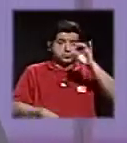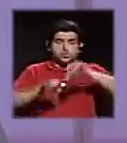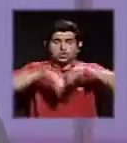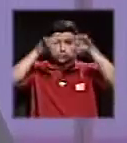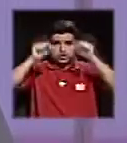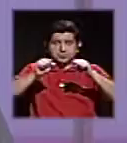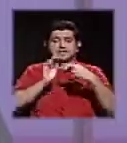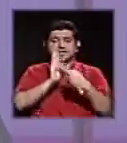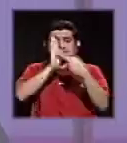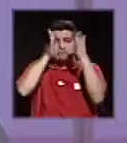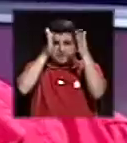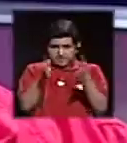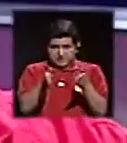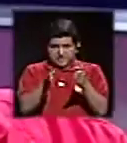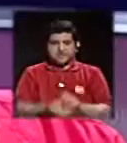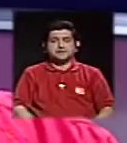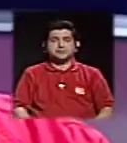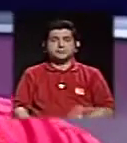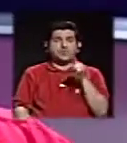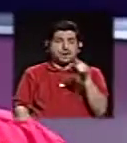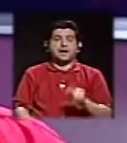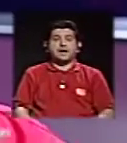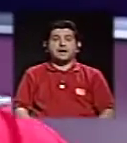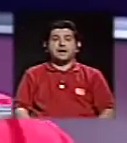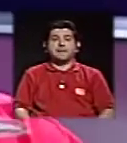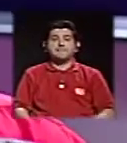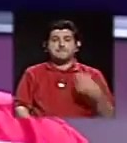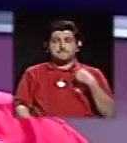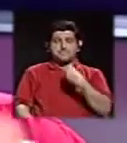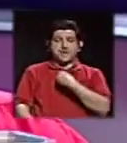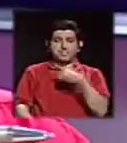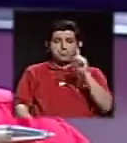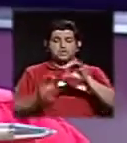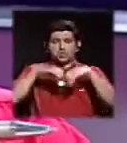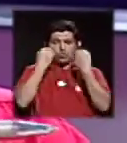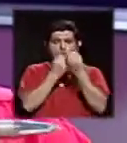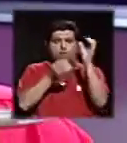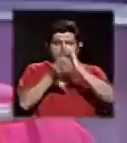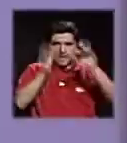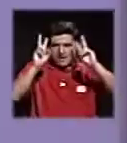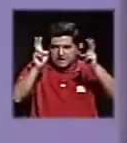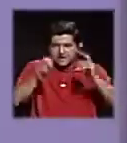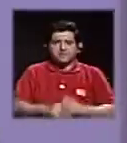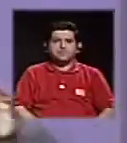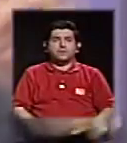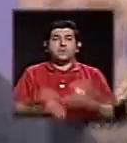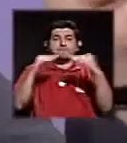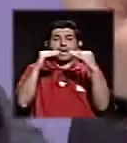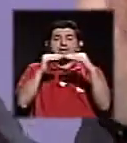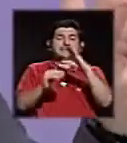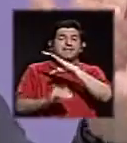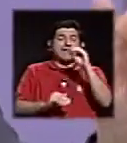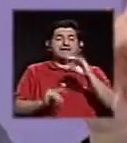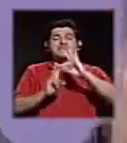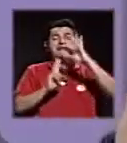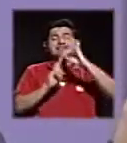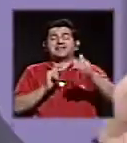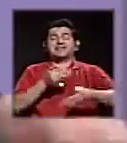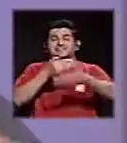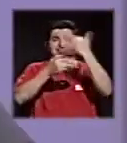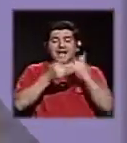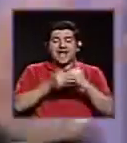sistema de representación que van a integrar órganos colegiados el sistema de paridad y alternancia anteriormente